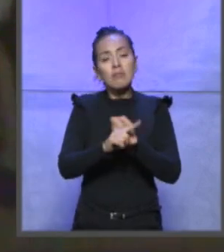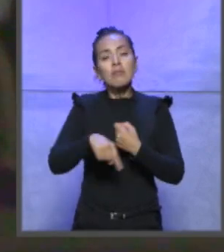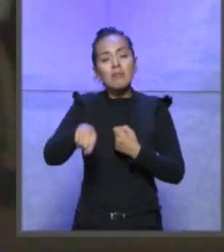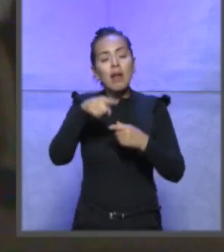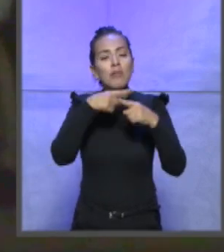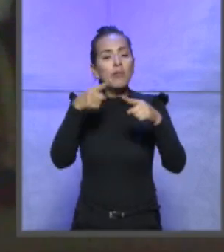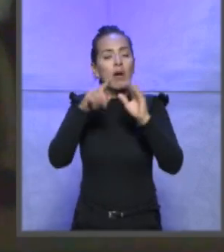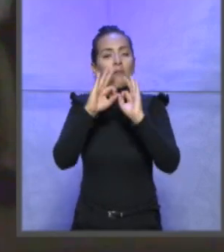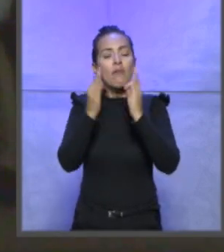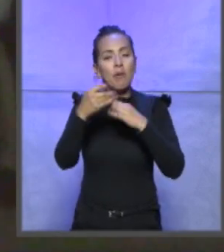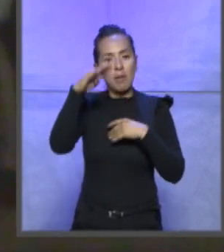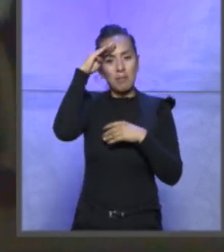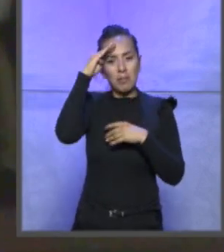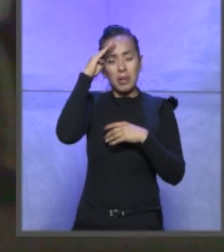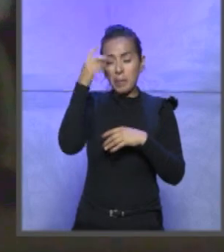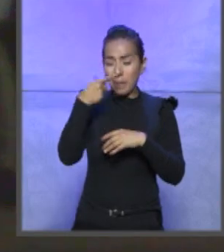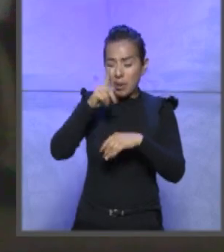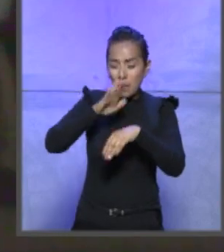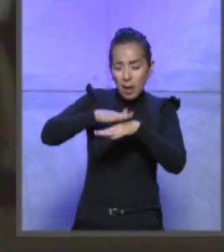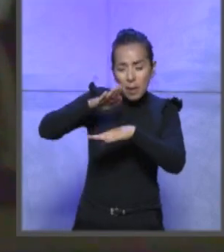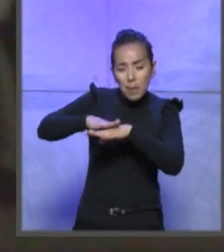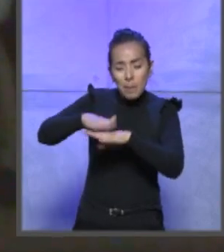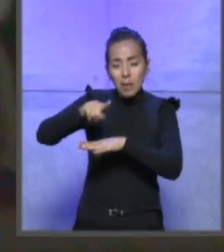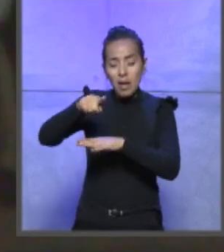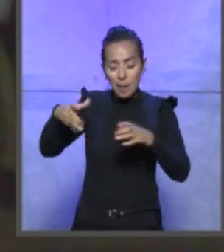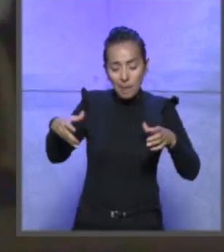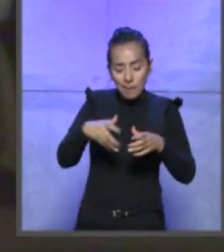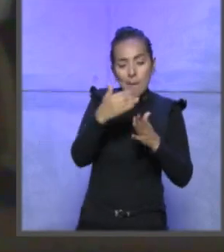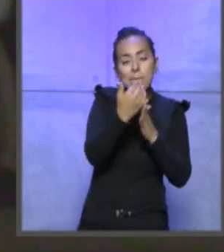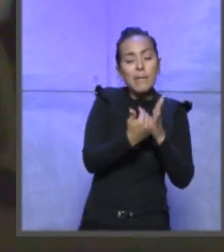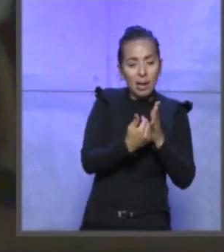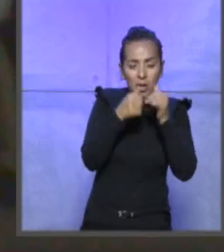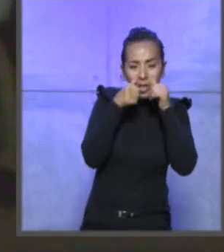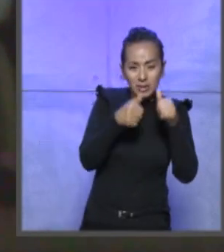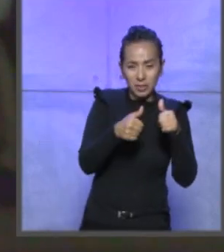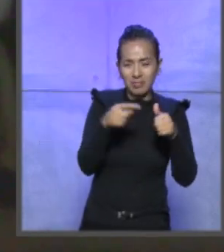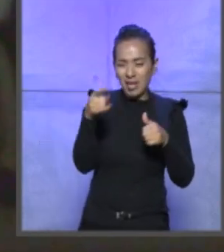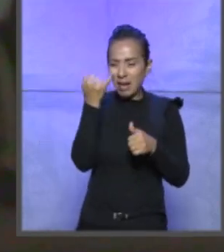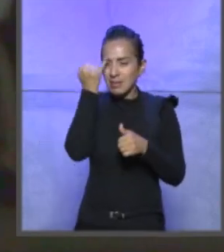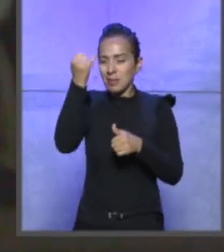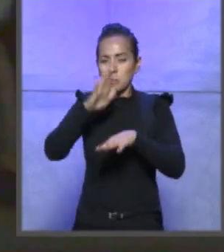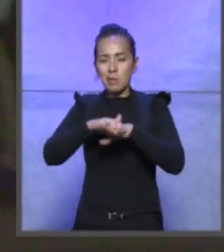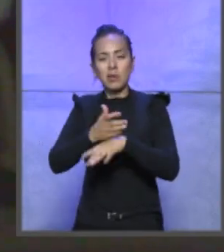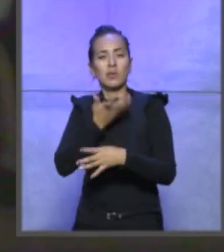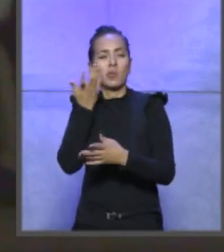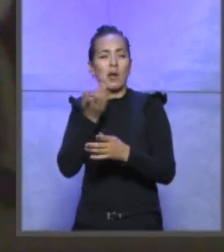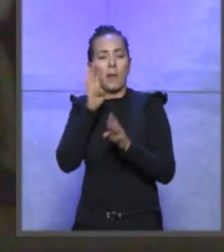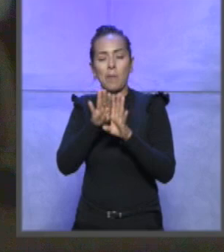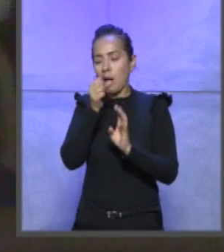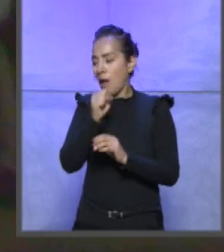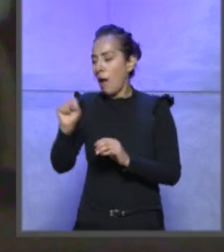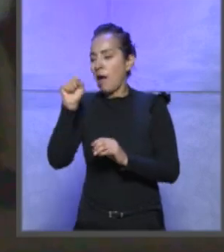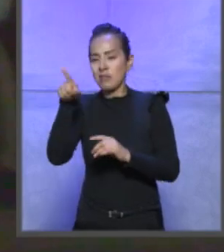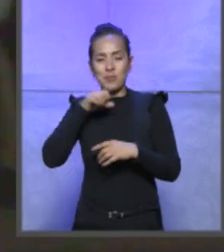ideas de pensar y las que predominan sobre aquellas que son menos escuchadas. Porque las ideas más populares, las